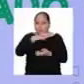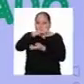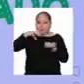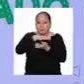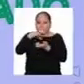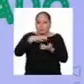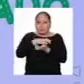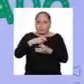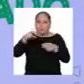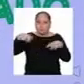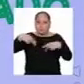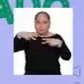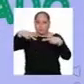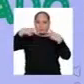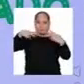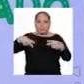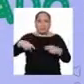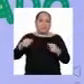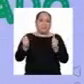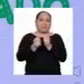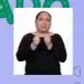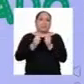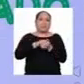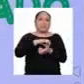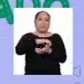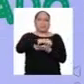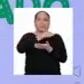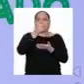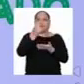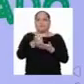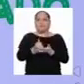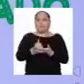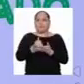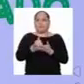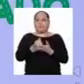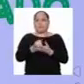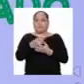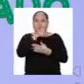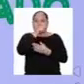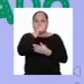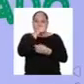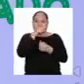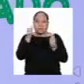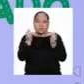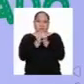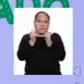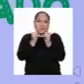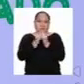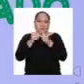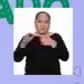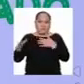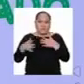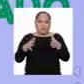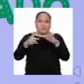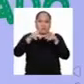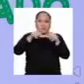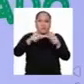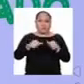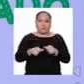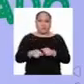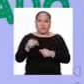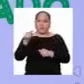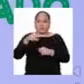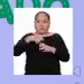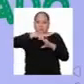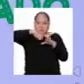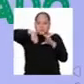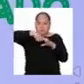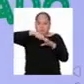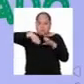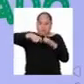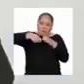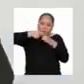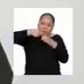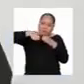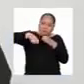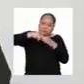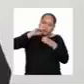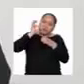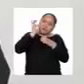combinar los tallarines con el arroz con pollo y con el ceviche. Y nos sale un combinado bien